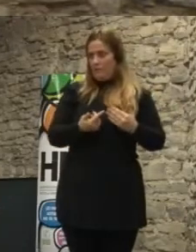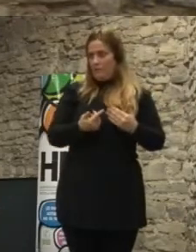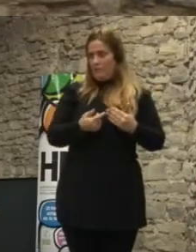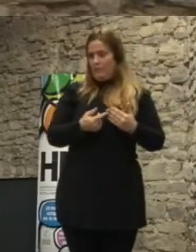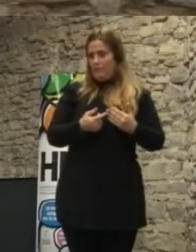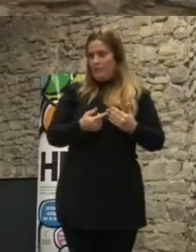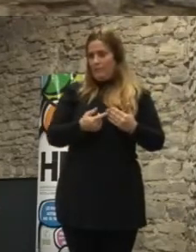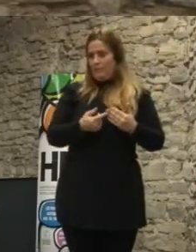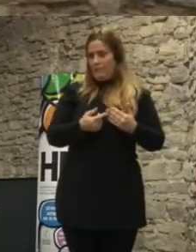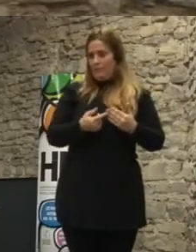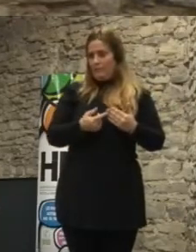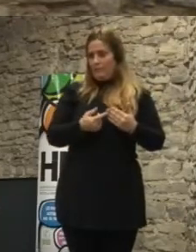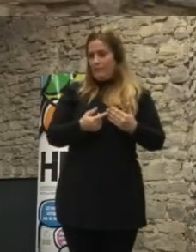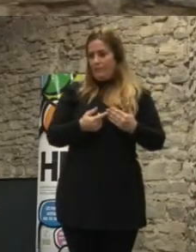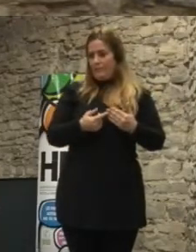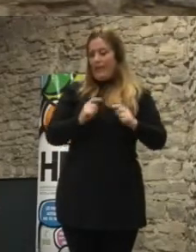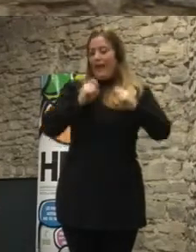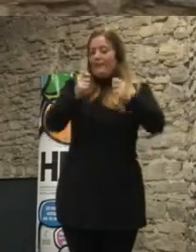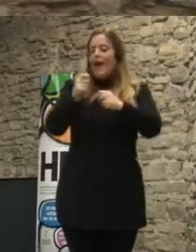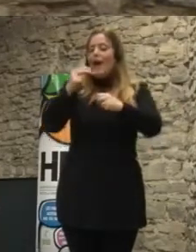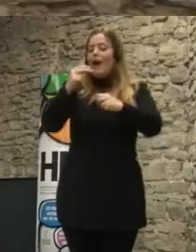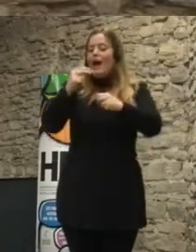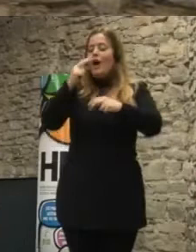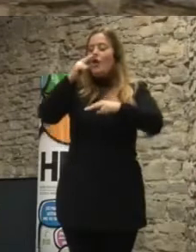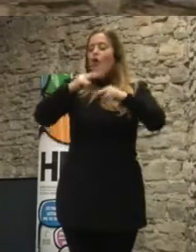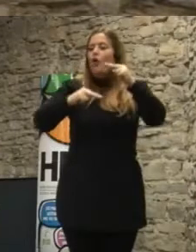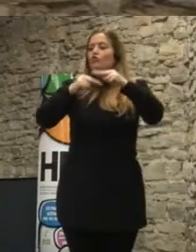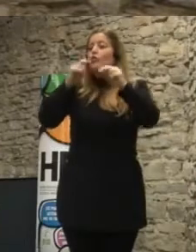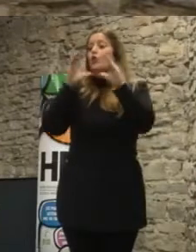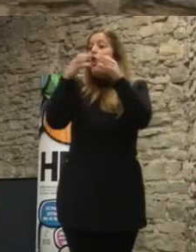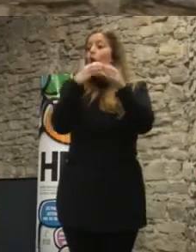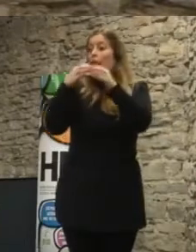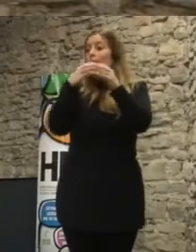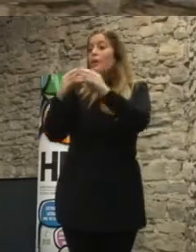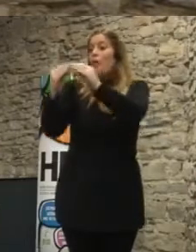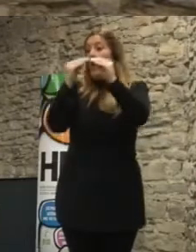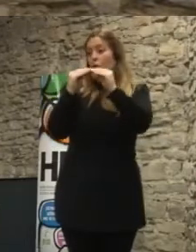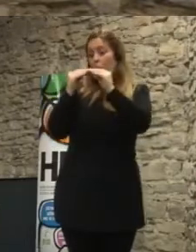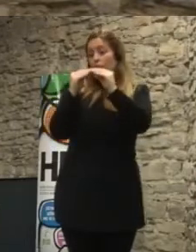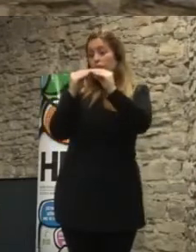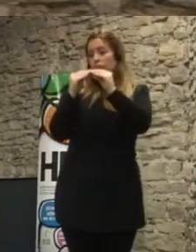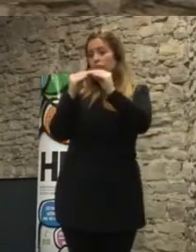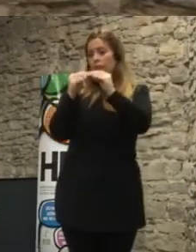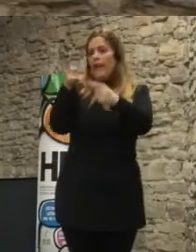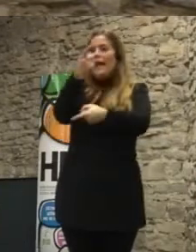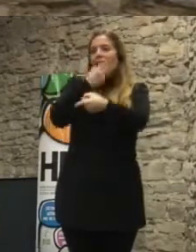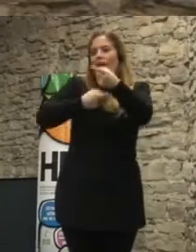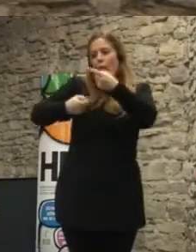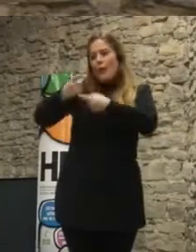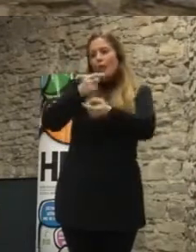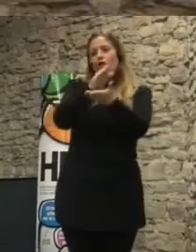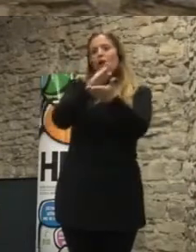de lo colectivo, de lo común, ¿no? Es posible la negociación, la